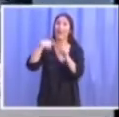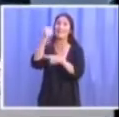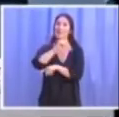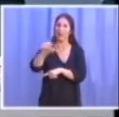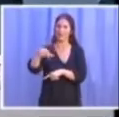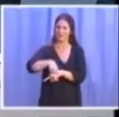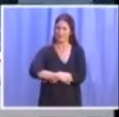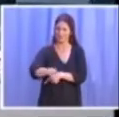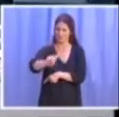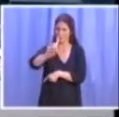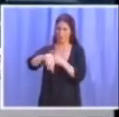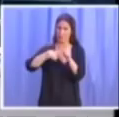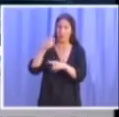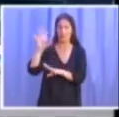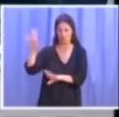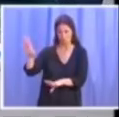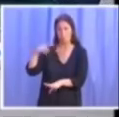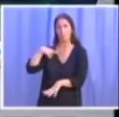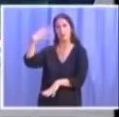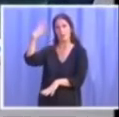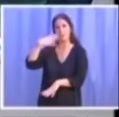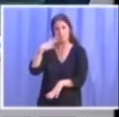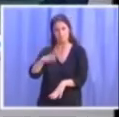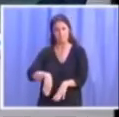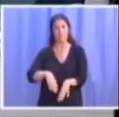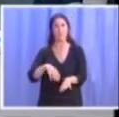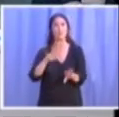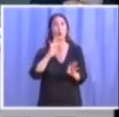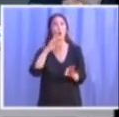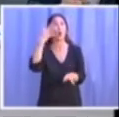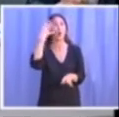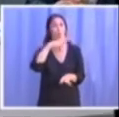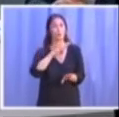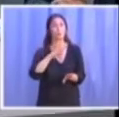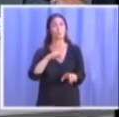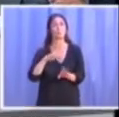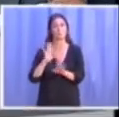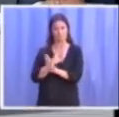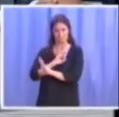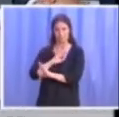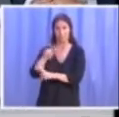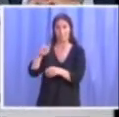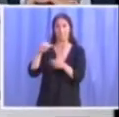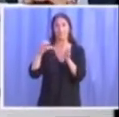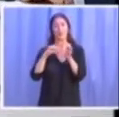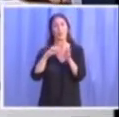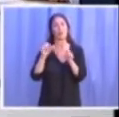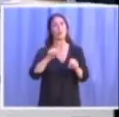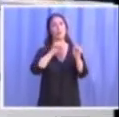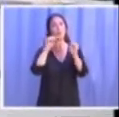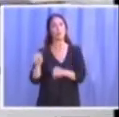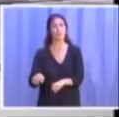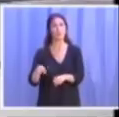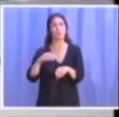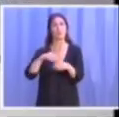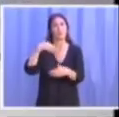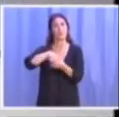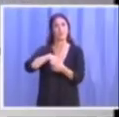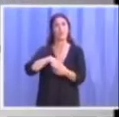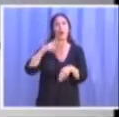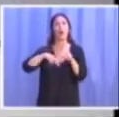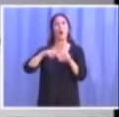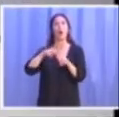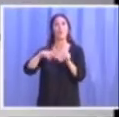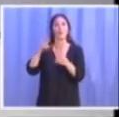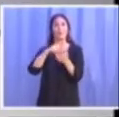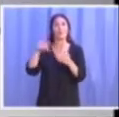No, señor Salvador, si ya le digo que nosotros, en nuestra etapa, o por dentro cierto, del Brazán, PSOE, señor, que Ciudadanos señor ha defendido Salvador, que la obra de Brazán esté en Granada. Bueno,